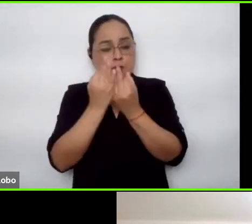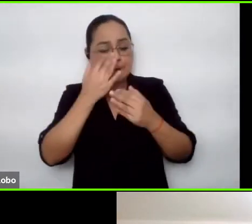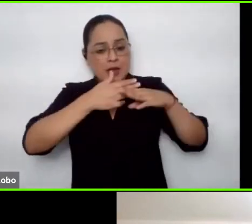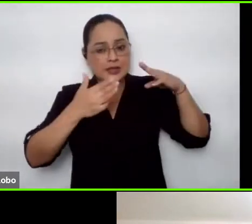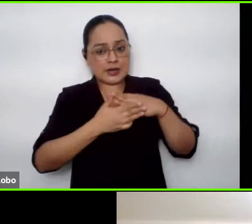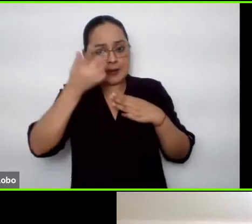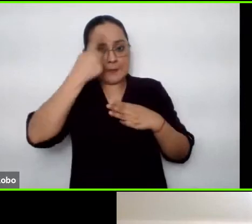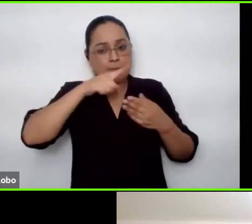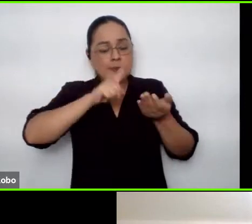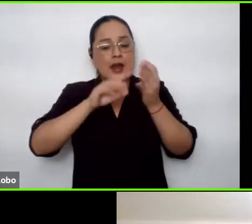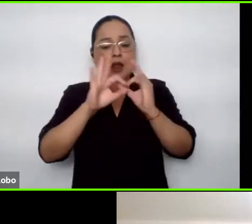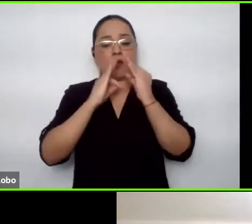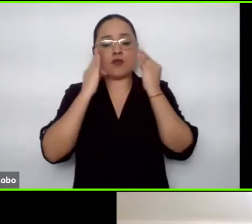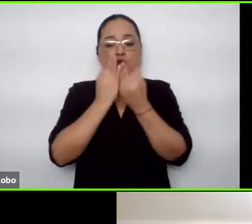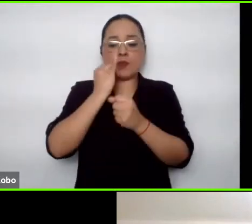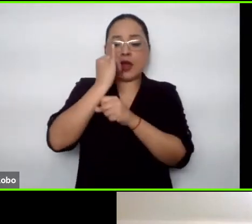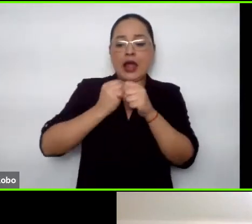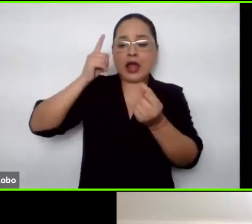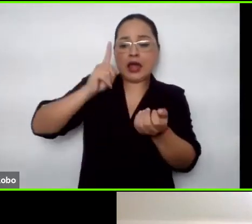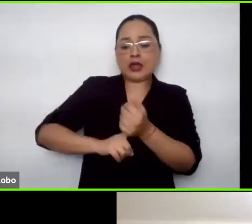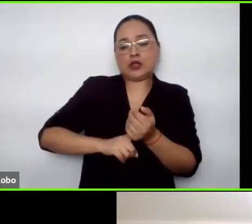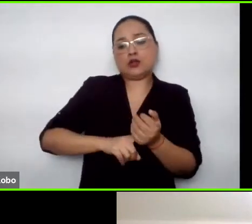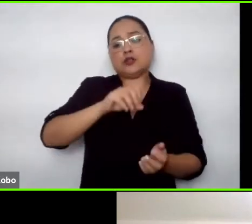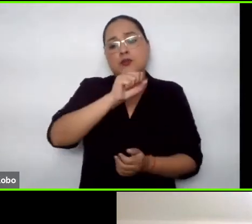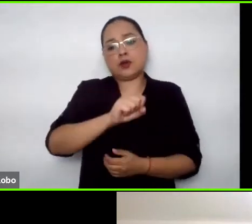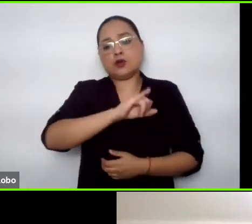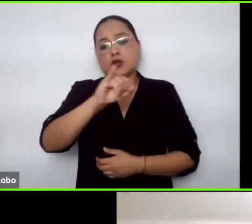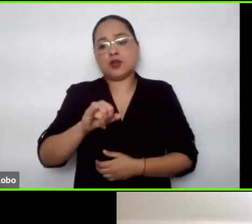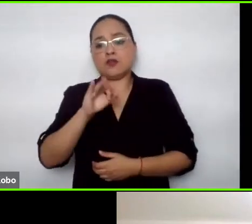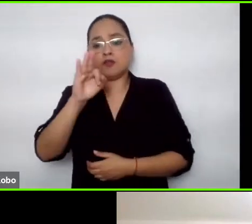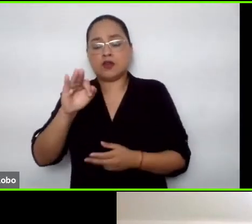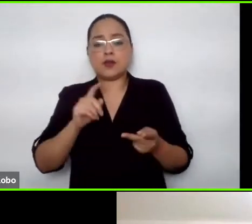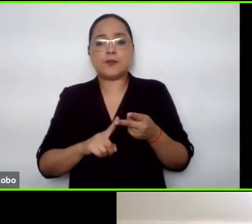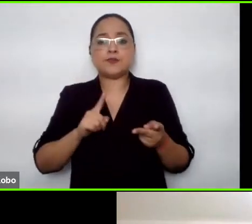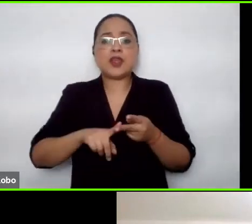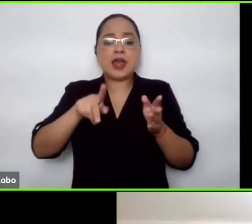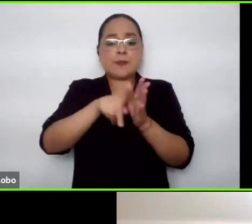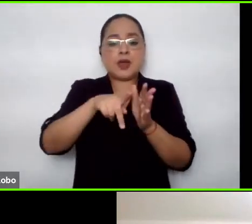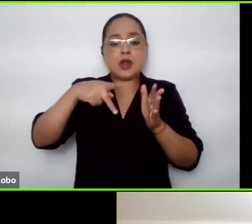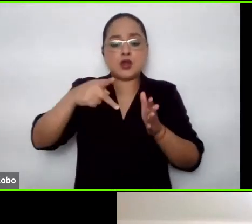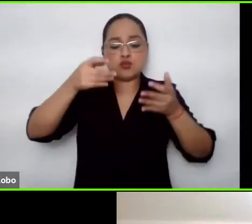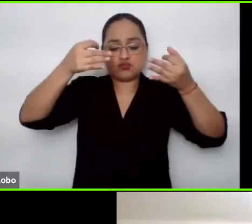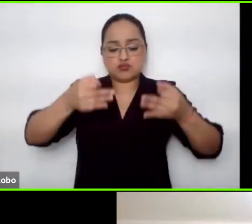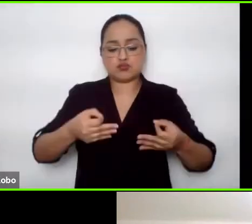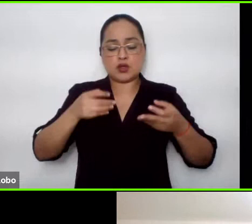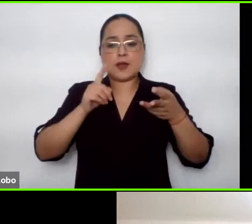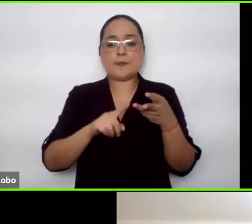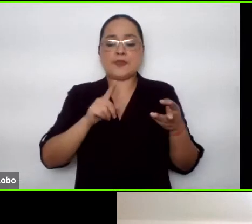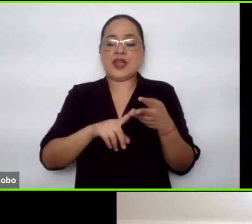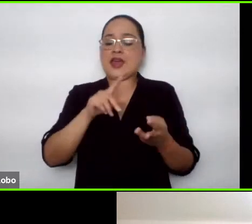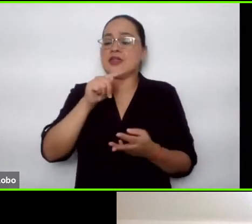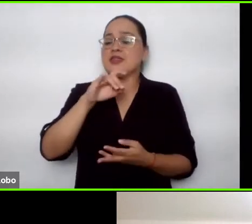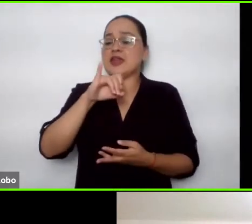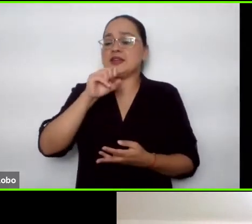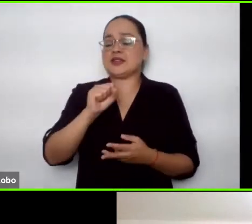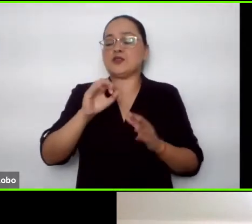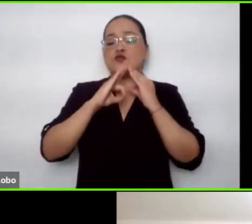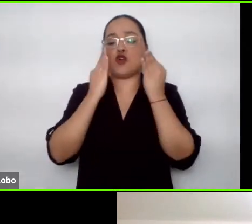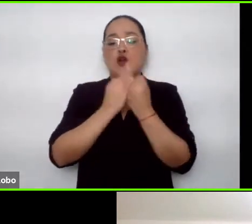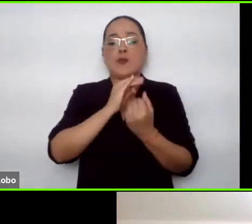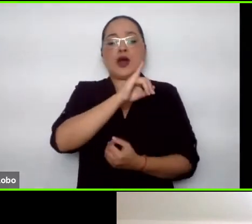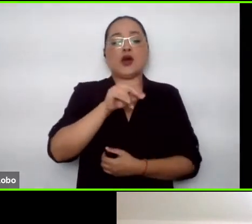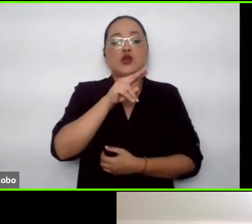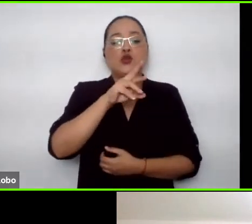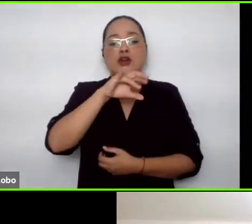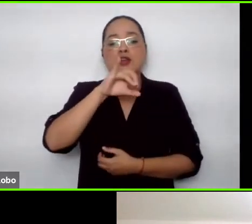de consulta del Semanario Judicial de la Federación, en la Gaceta Electrónica y en el sistema de consulta de tesis por ordenamiento Jurislex. El